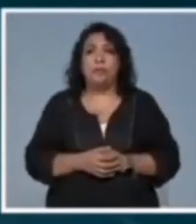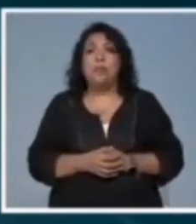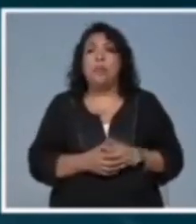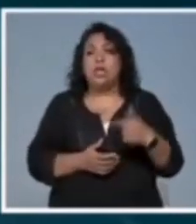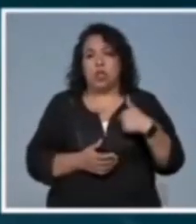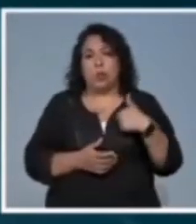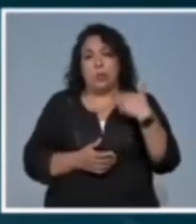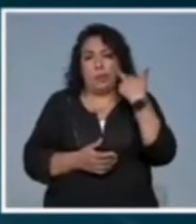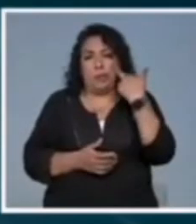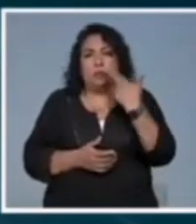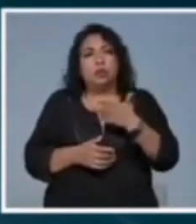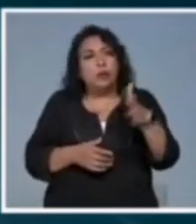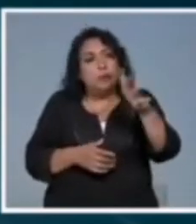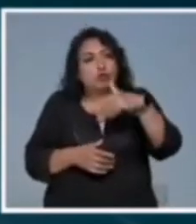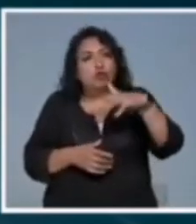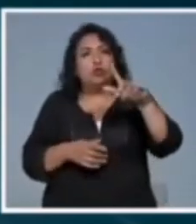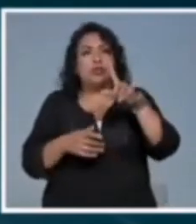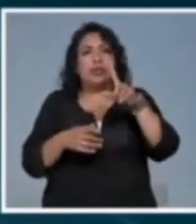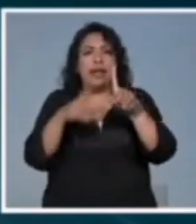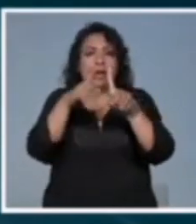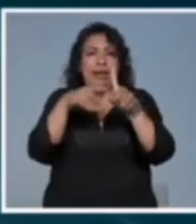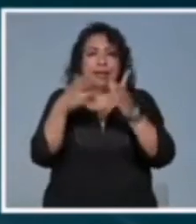Me di la tarea de buscar animaciones